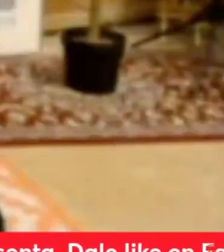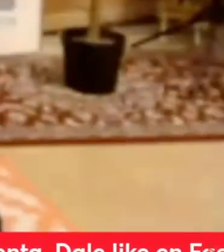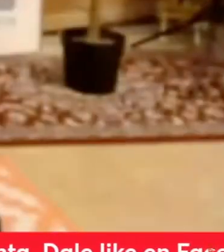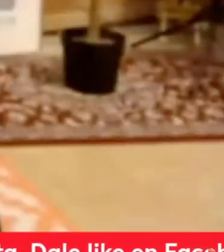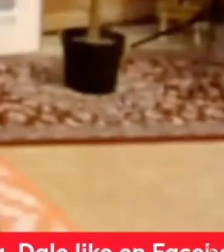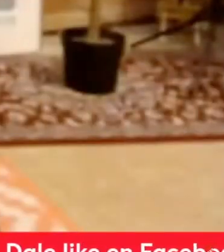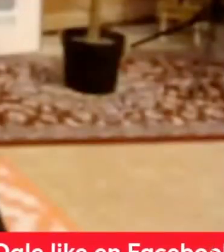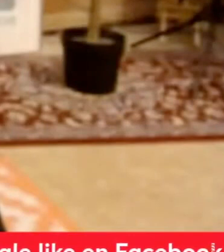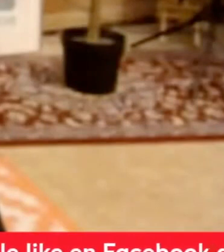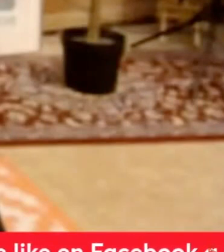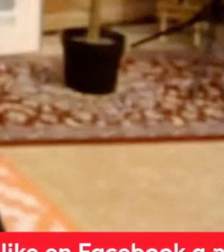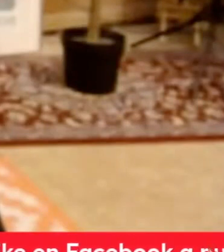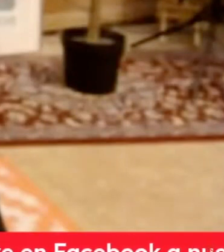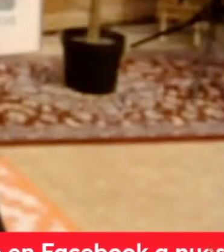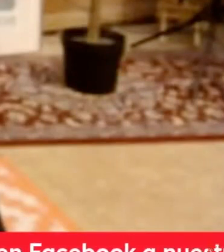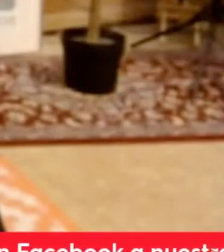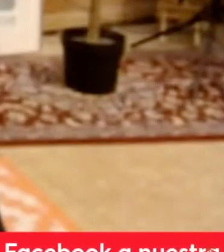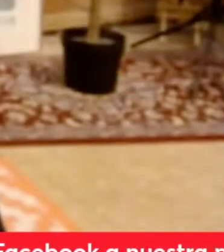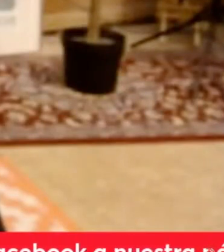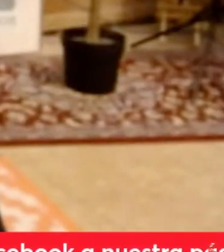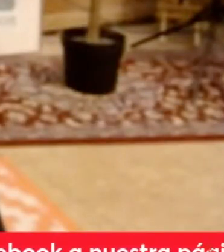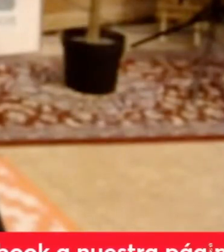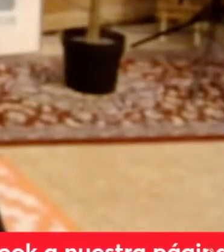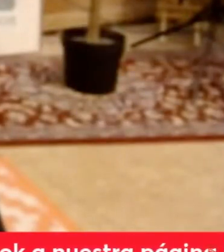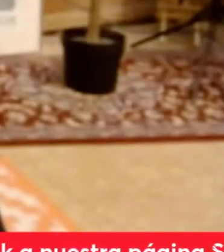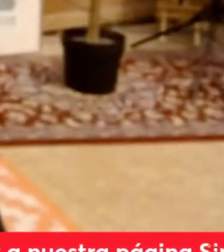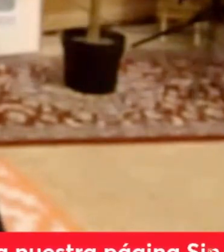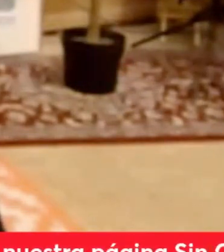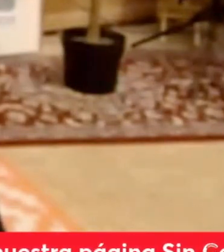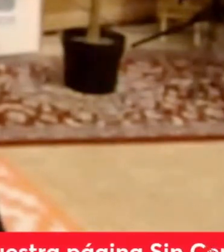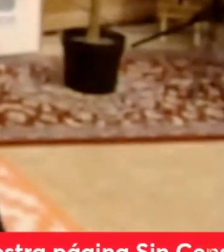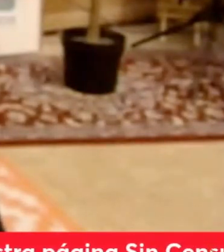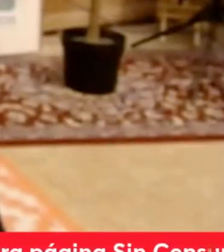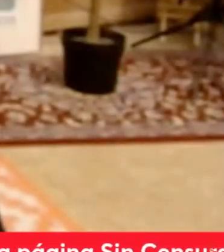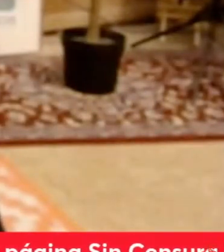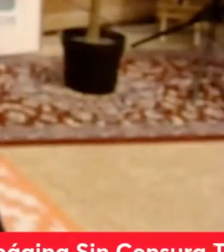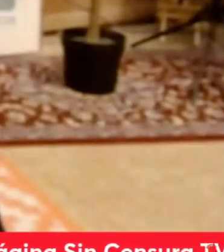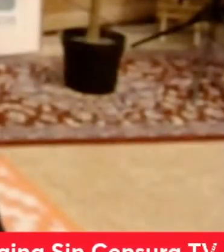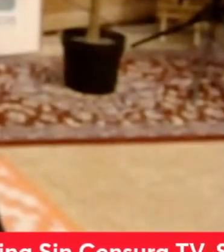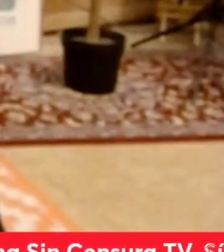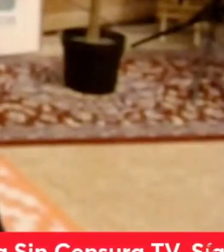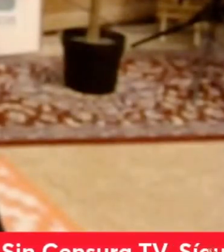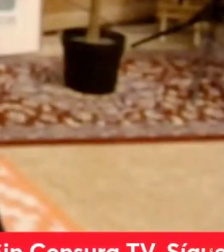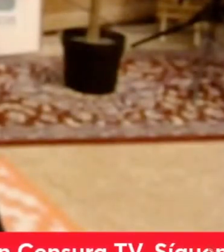seremos de verdad muy, muy felices. Esa es la aspiración de muchos que